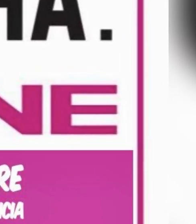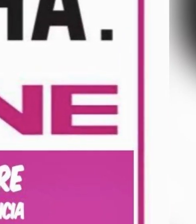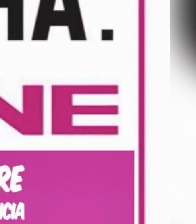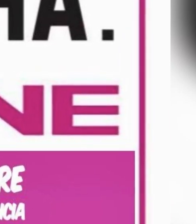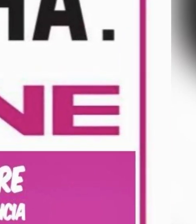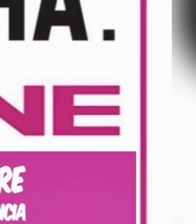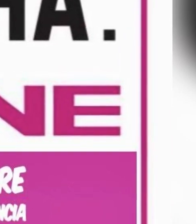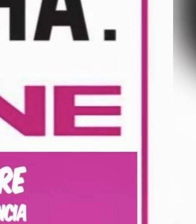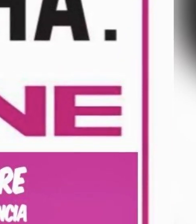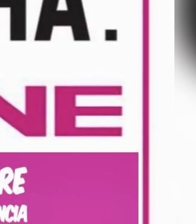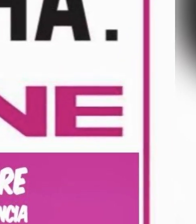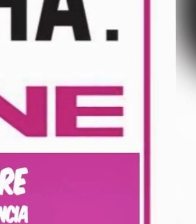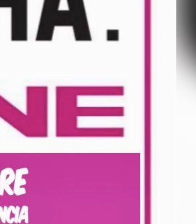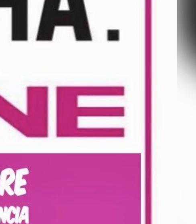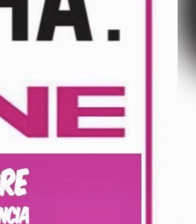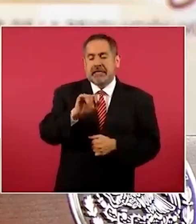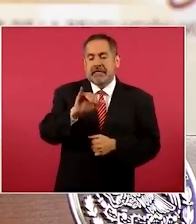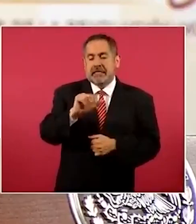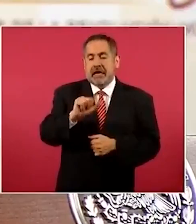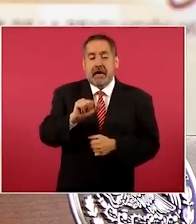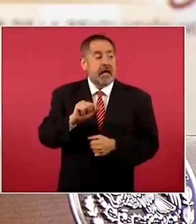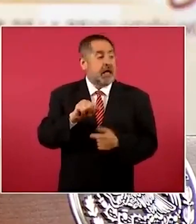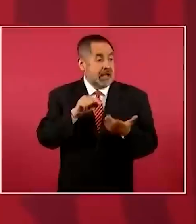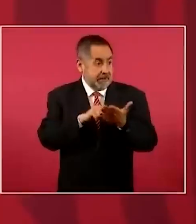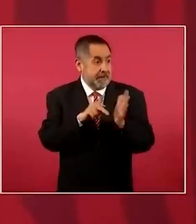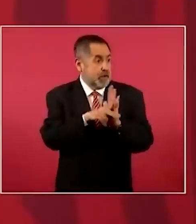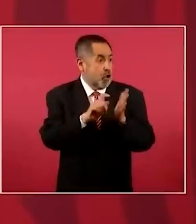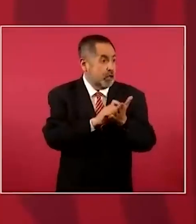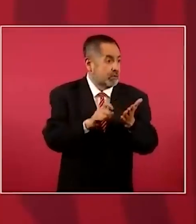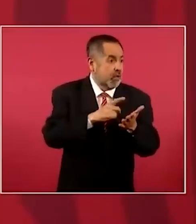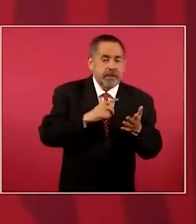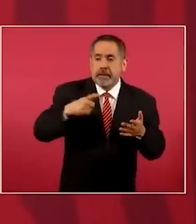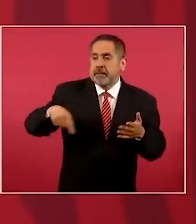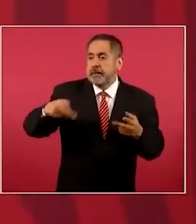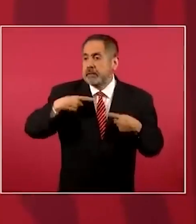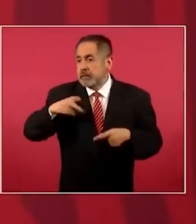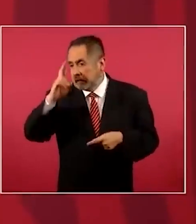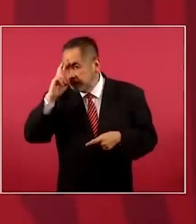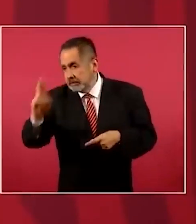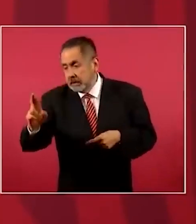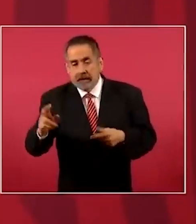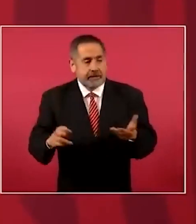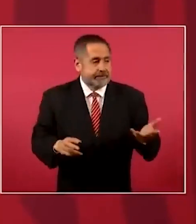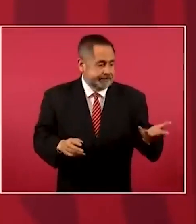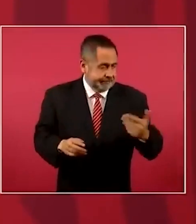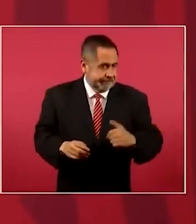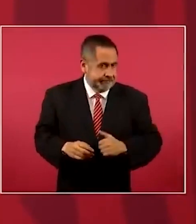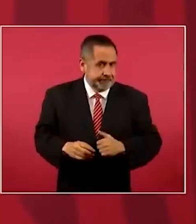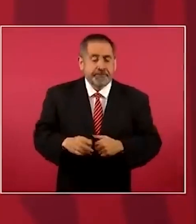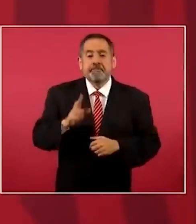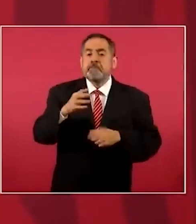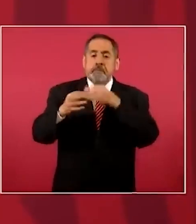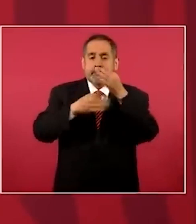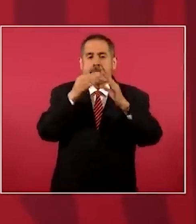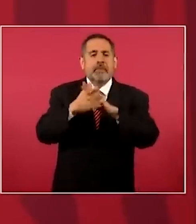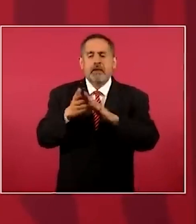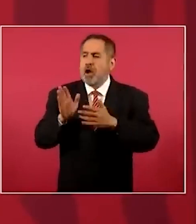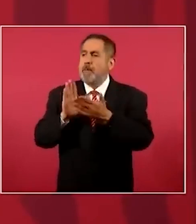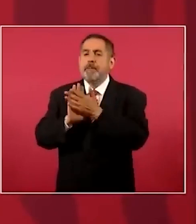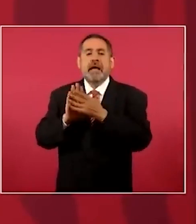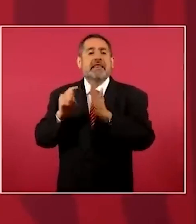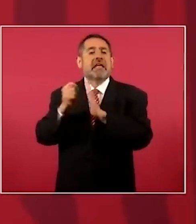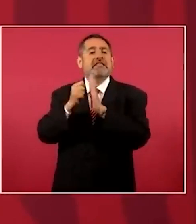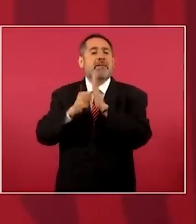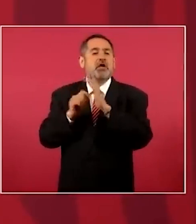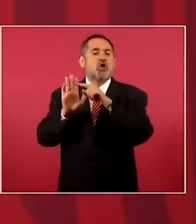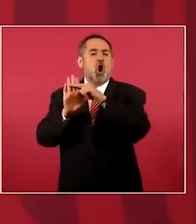mañanitas hacer una fiesta en honor del titular del ejecutivo y ese mismo día defender la reforma electoral el colectivo yo soy México Indicó